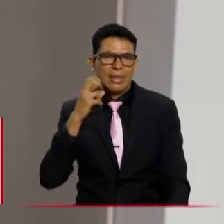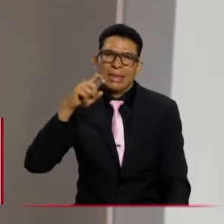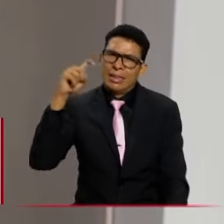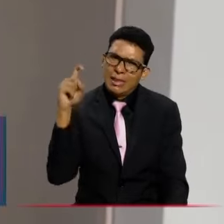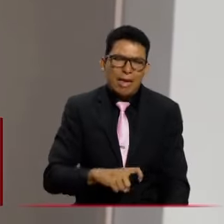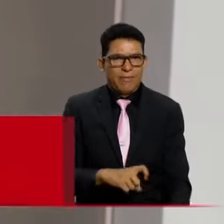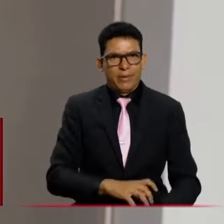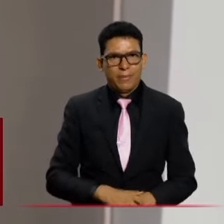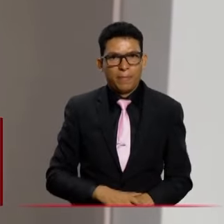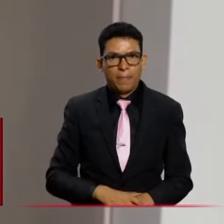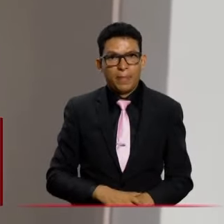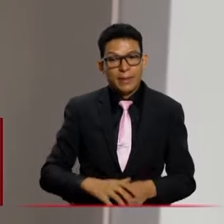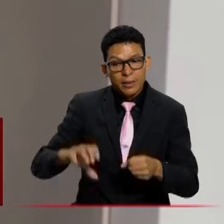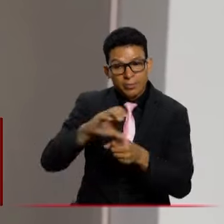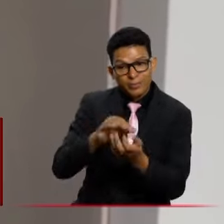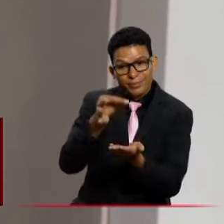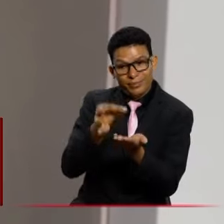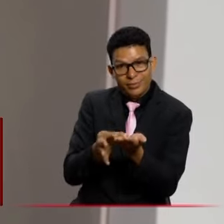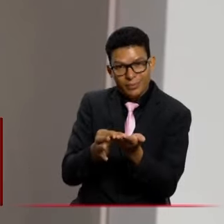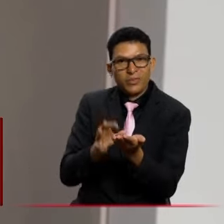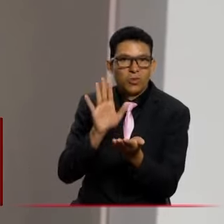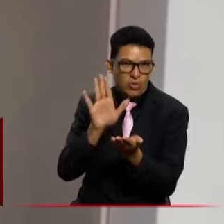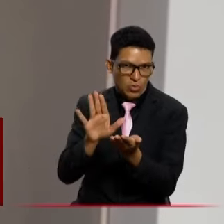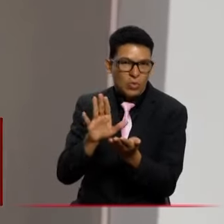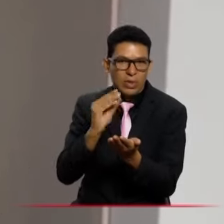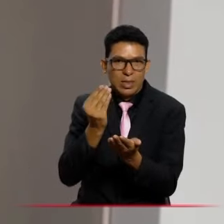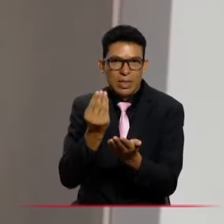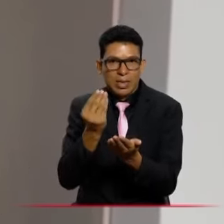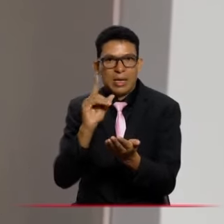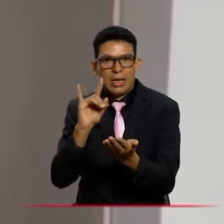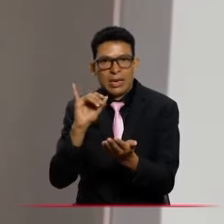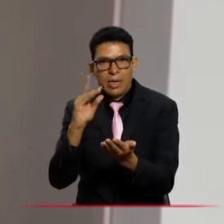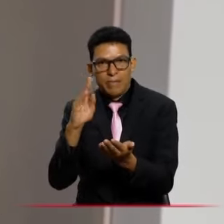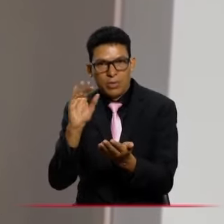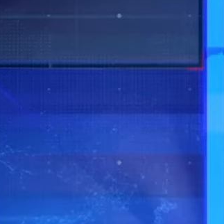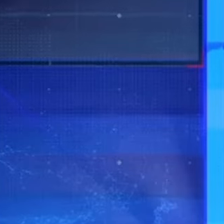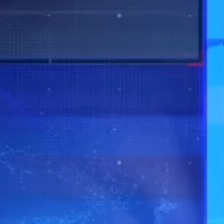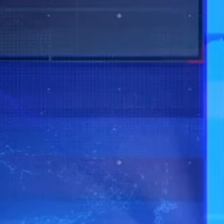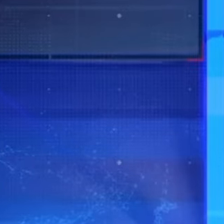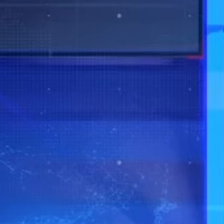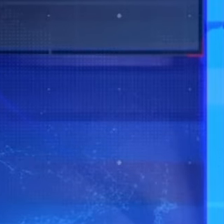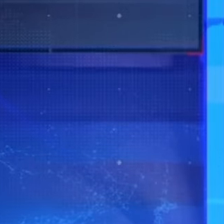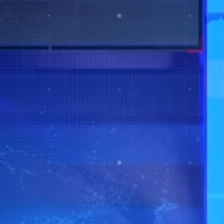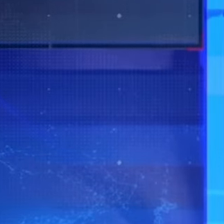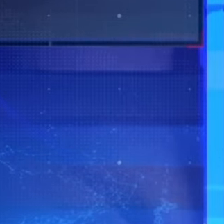en su ciudad capital Quibdó y en esta zona del Medio San Juan.